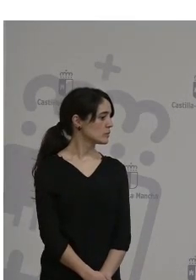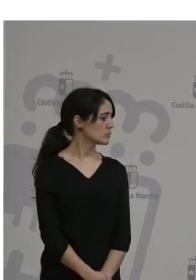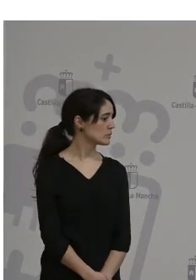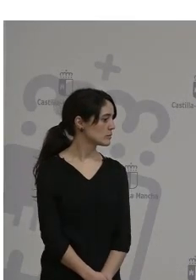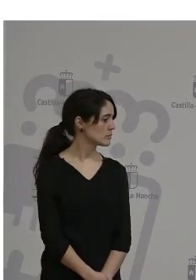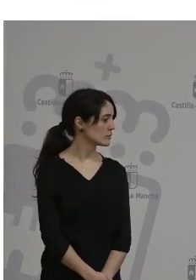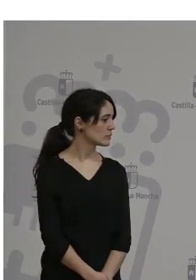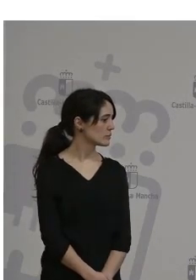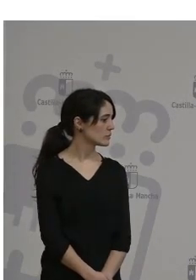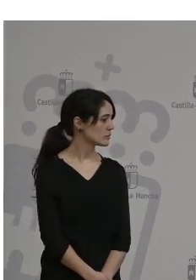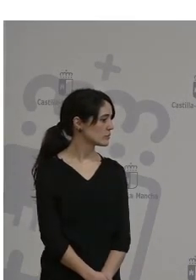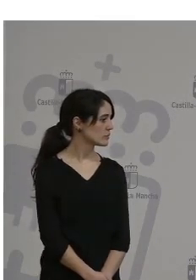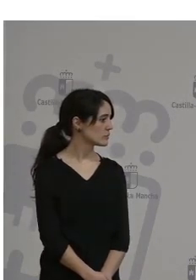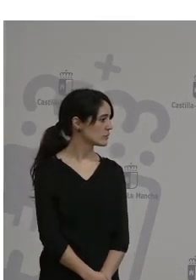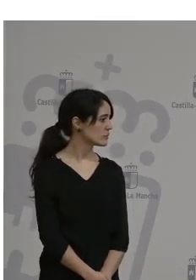Gracias.